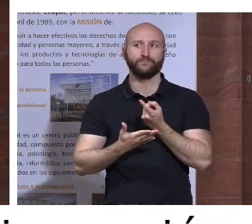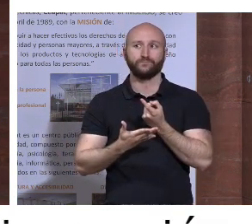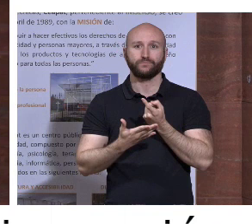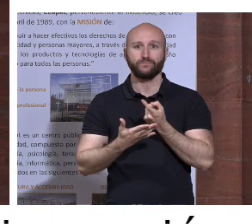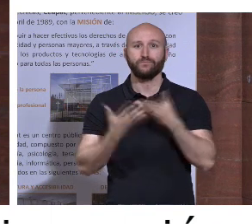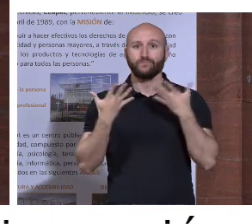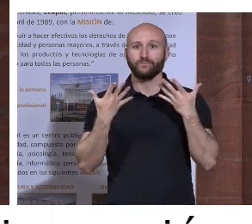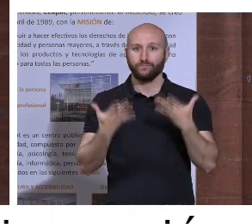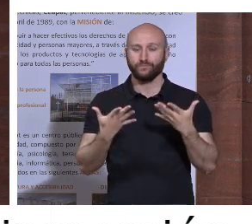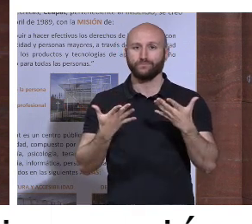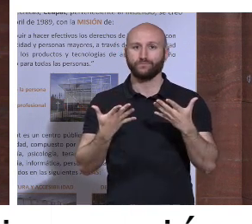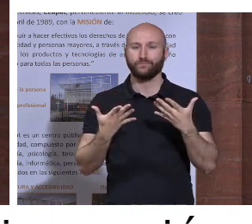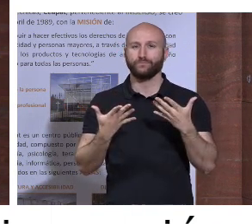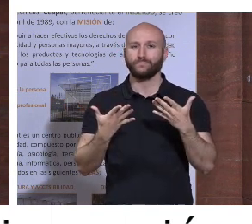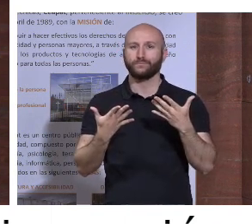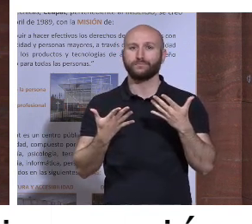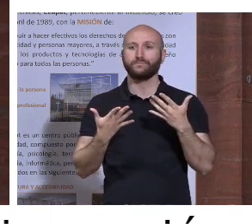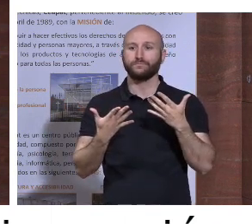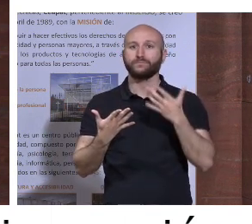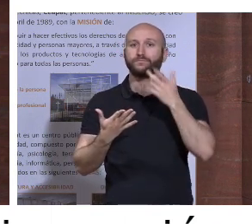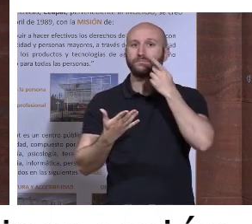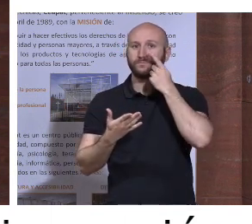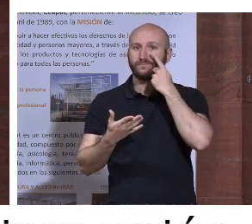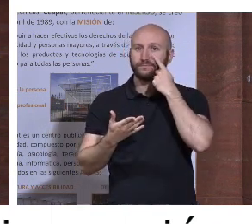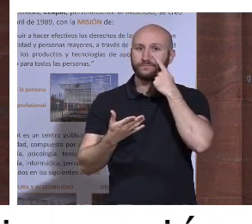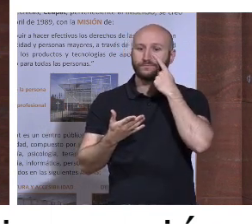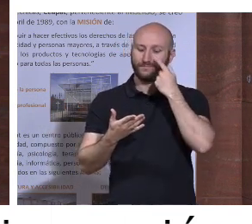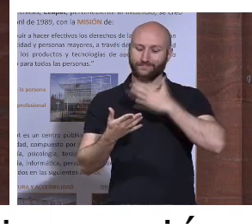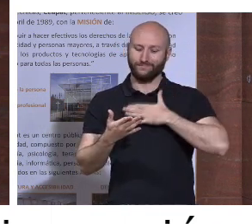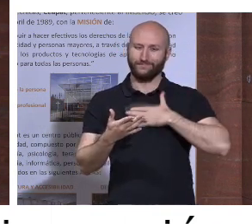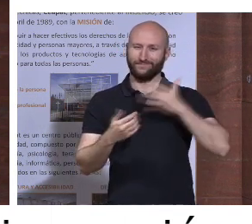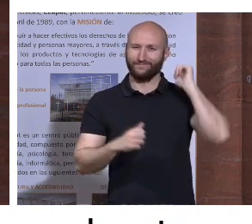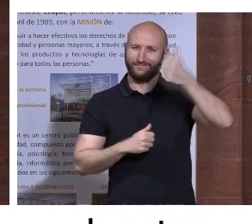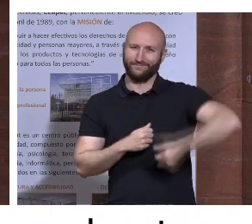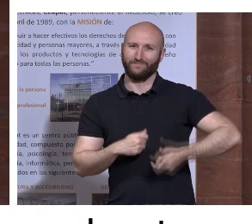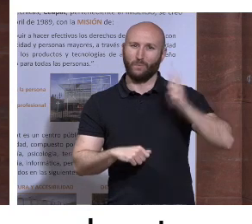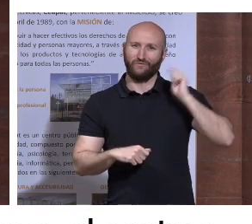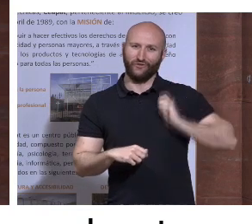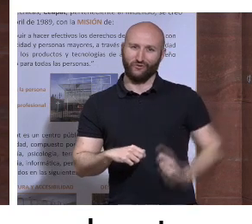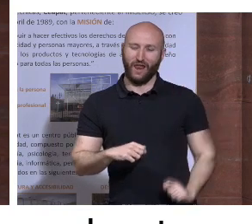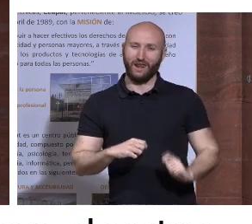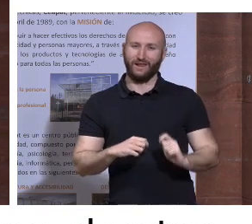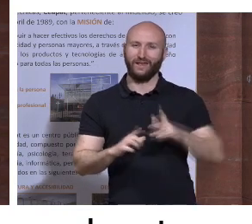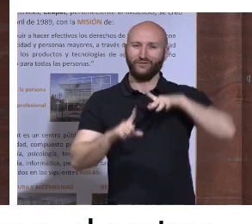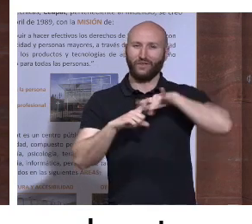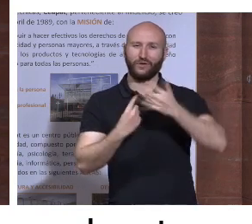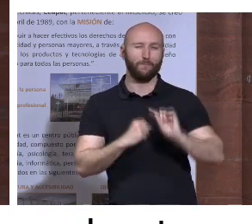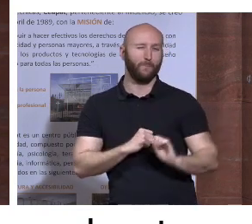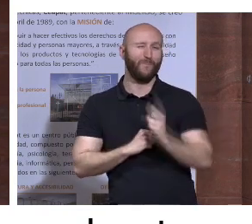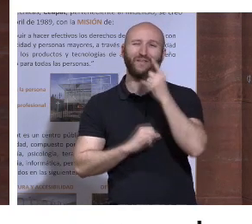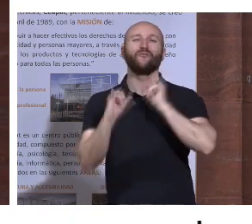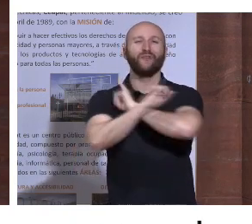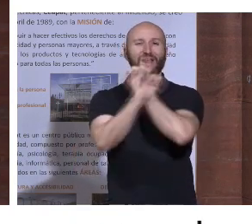pues hay, pues dentro de mi trayectoria profesional, los momentos más felices han sido